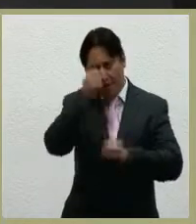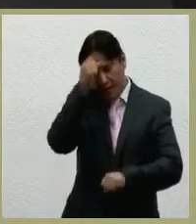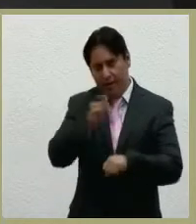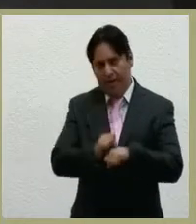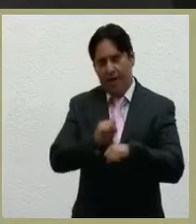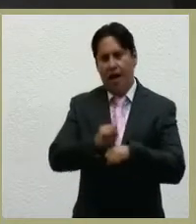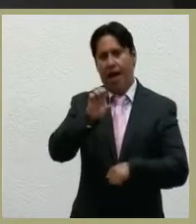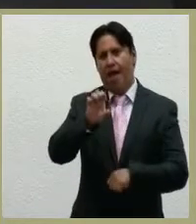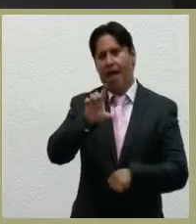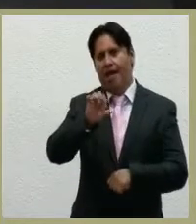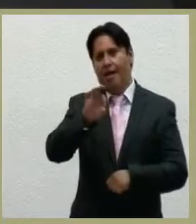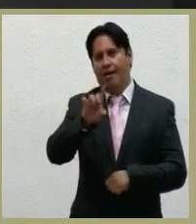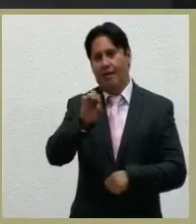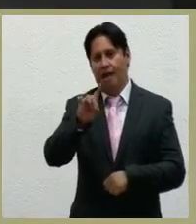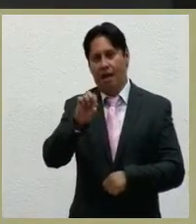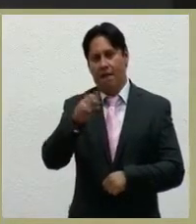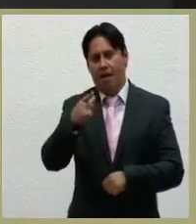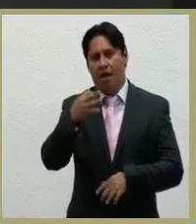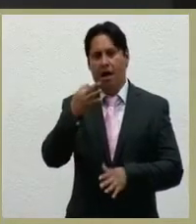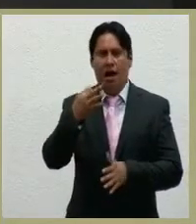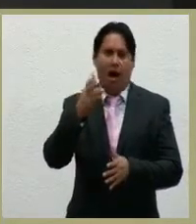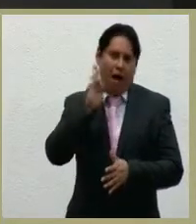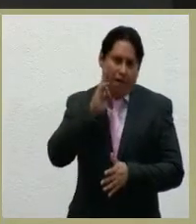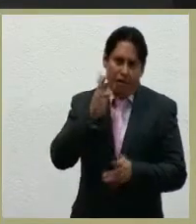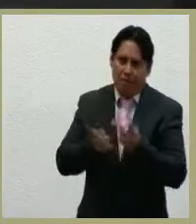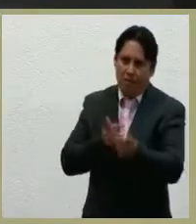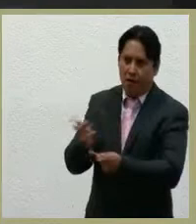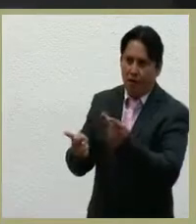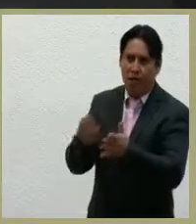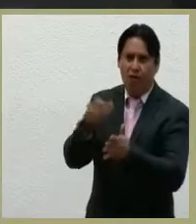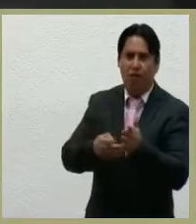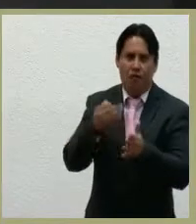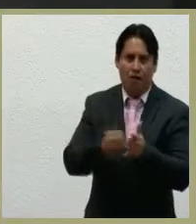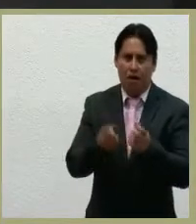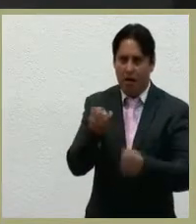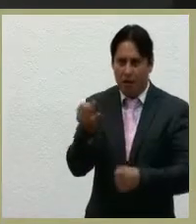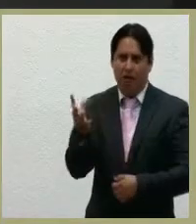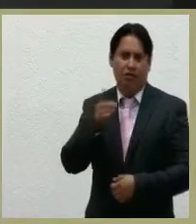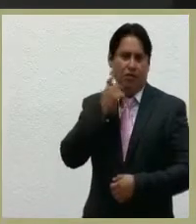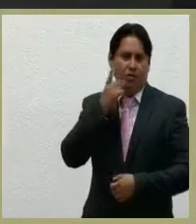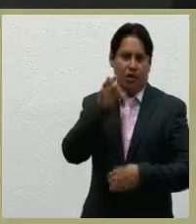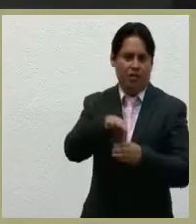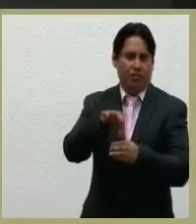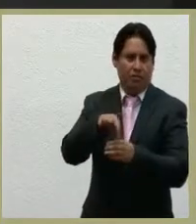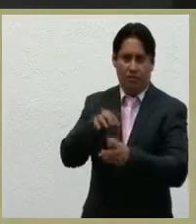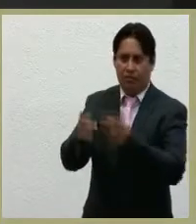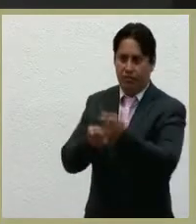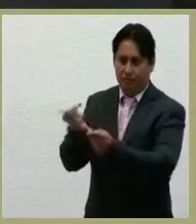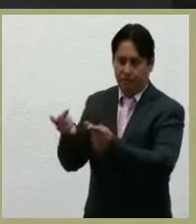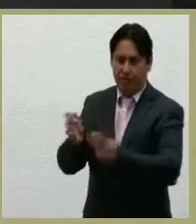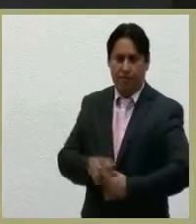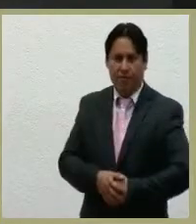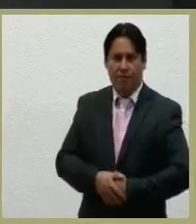sirva a verificar si falta algún diputado por emitir su voto. Se pregunta a la Honorable Asamblea si falta algún legislador por emitir su